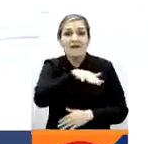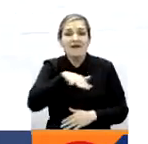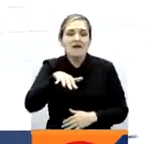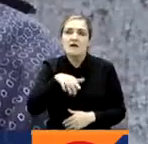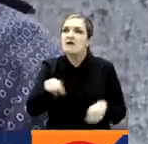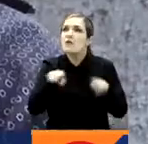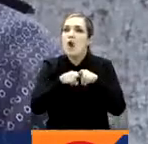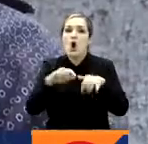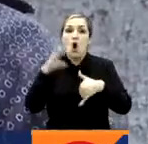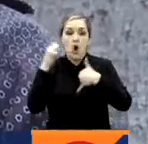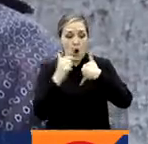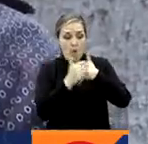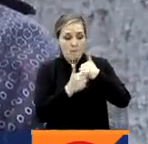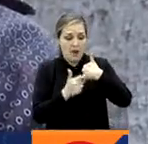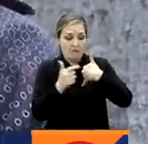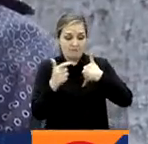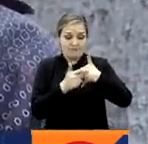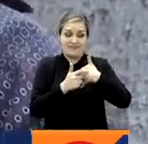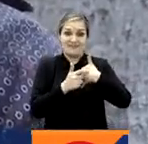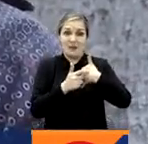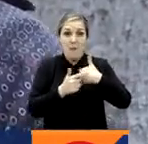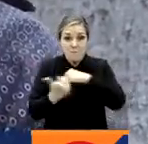capital colombiana